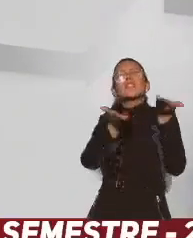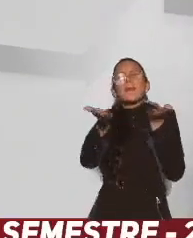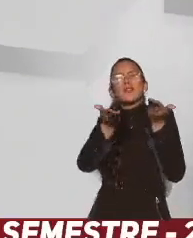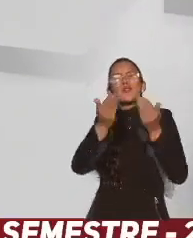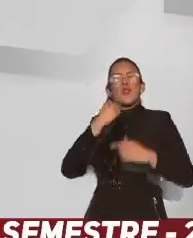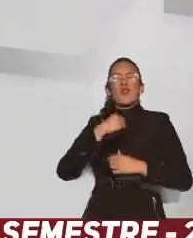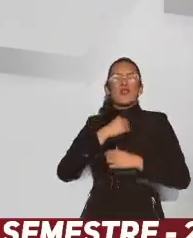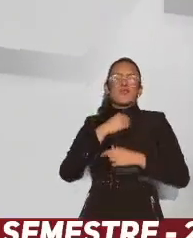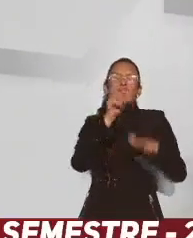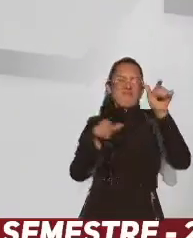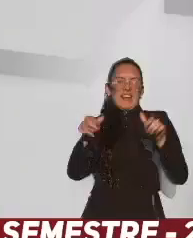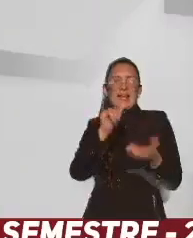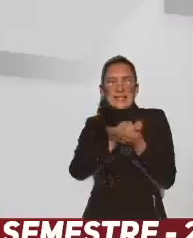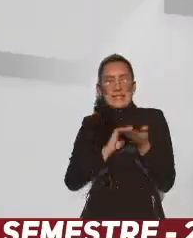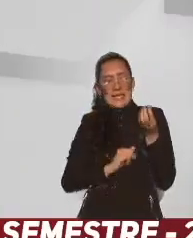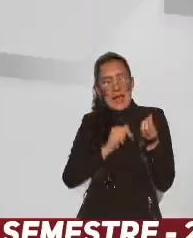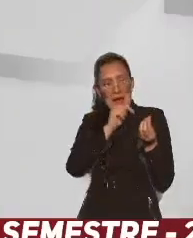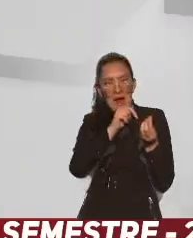ha ofertado